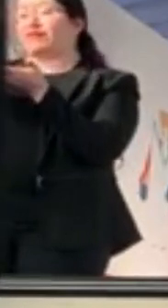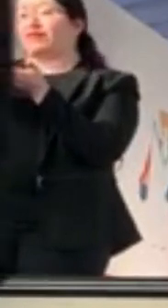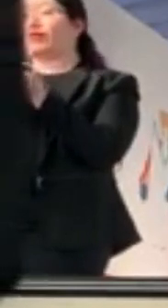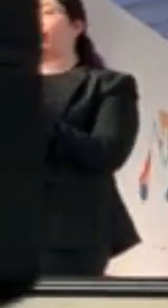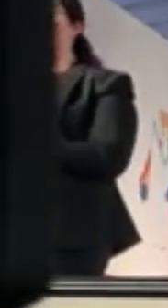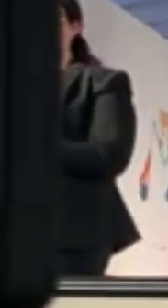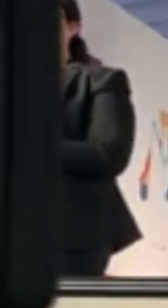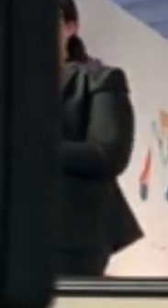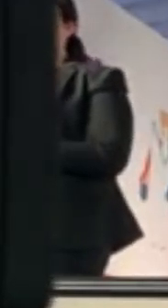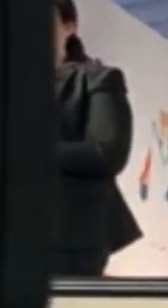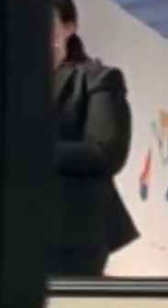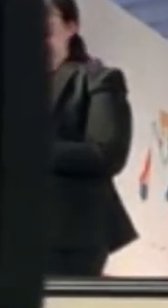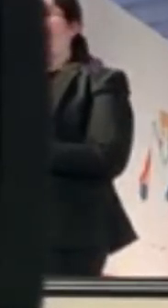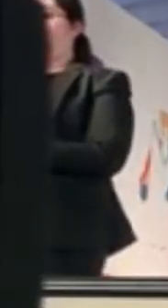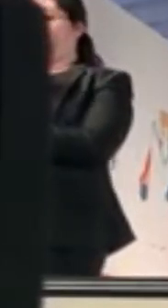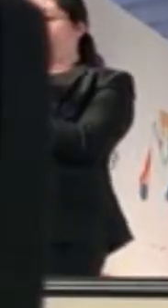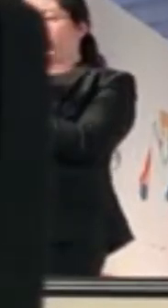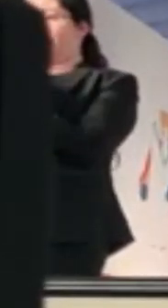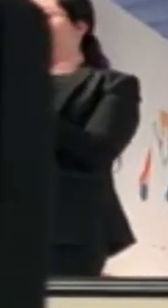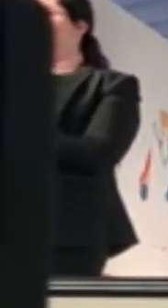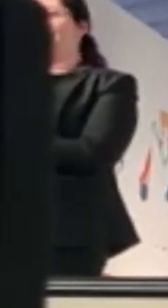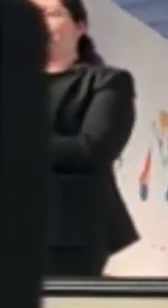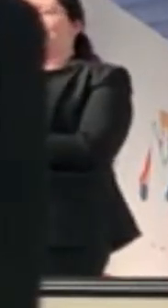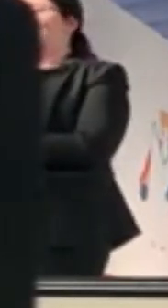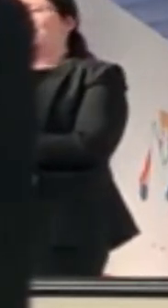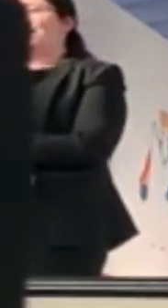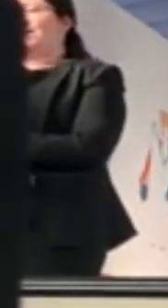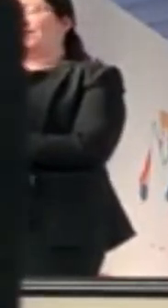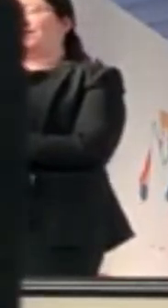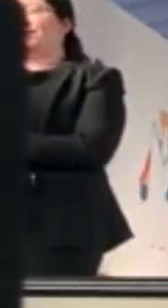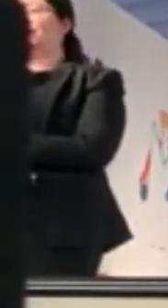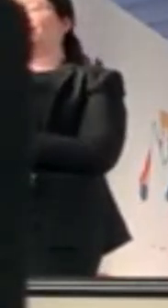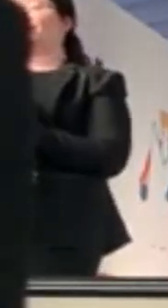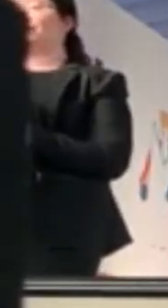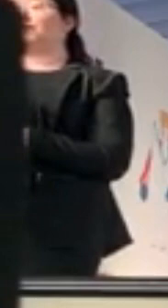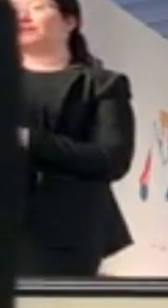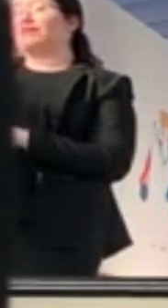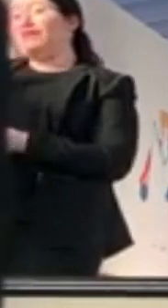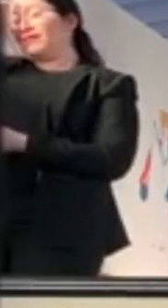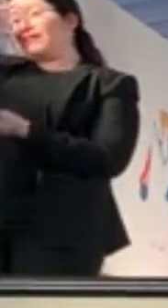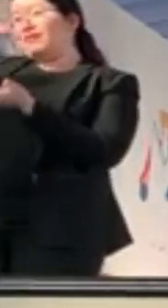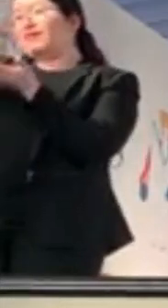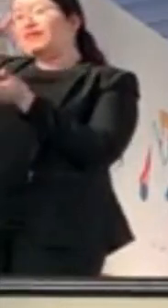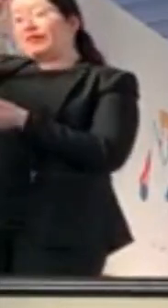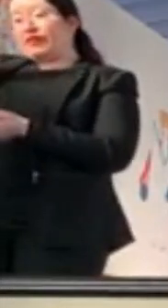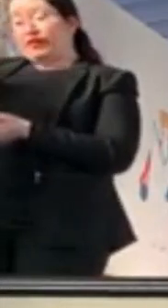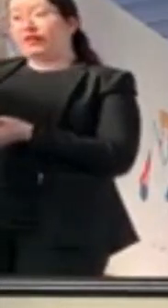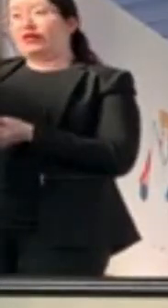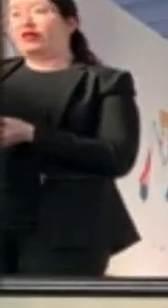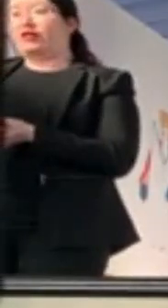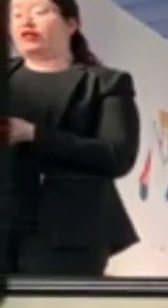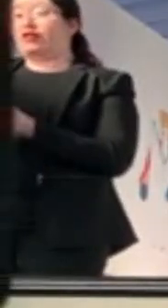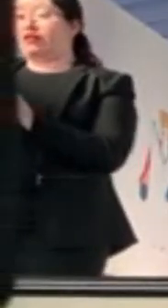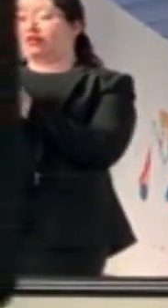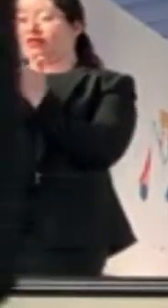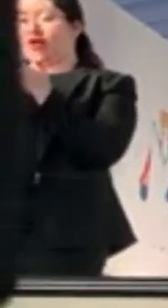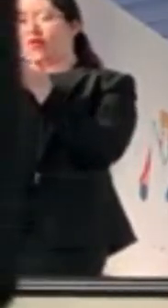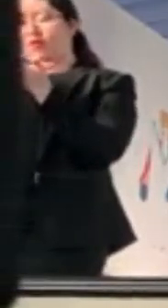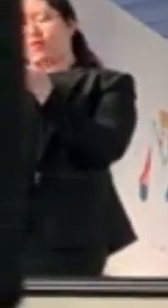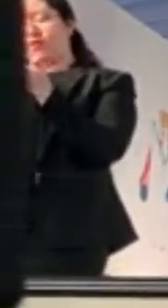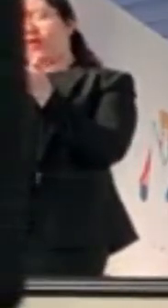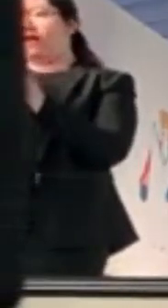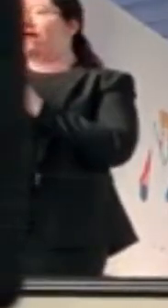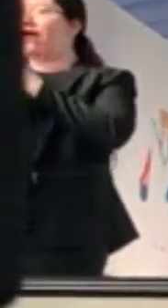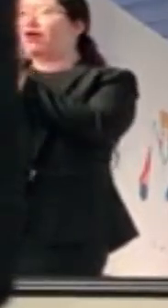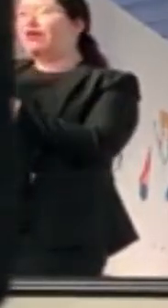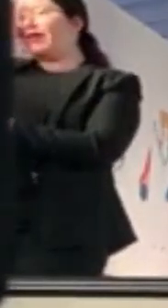hombres libres sin la lectura. Estoy convencido que la lectura es una herramienta para viajar,